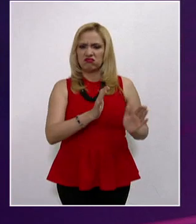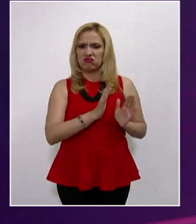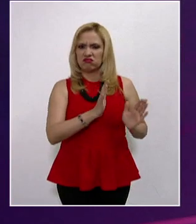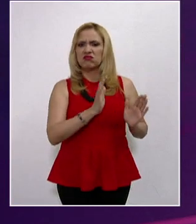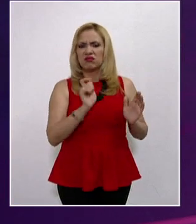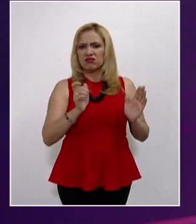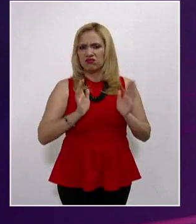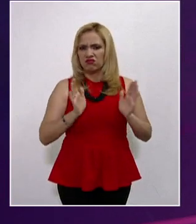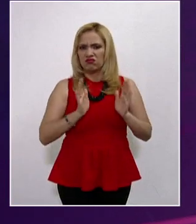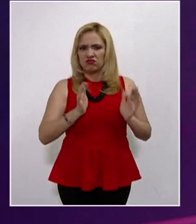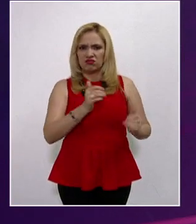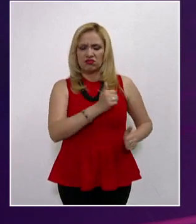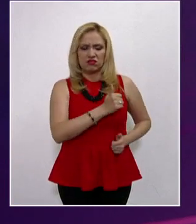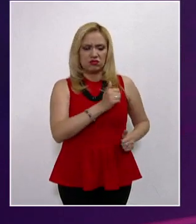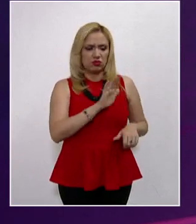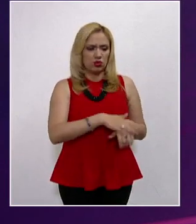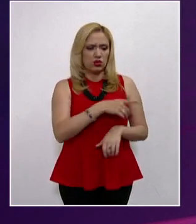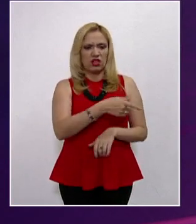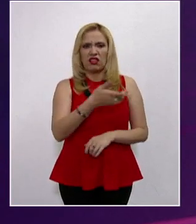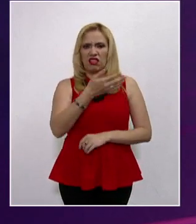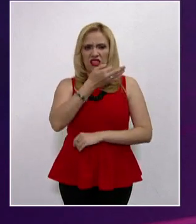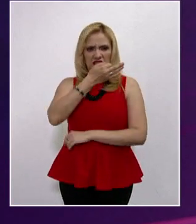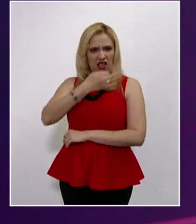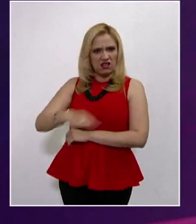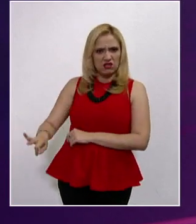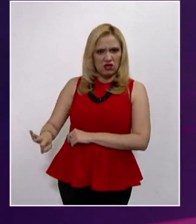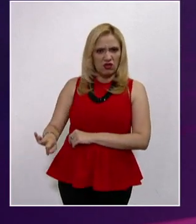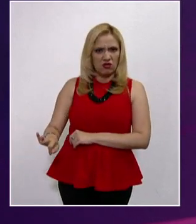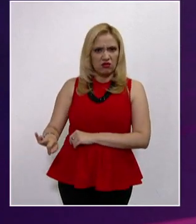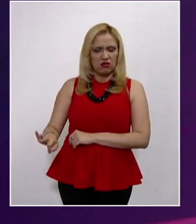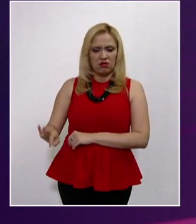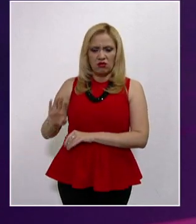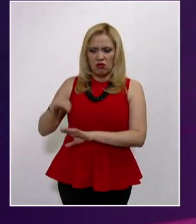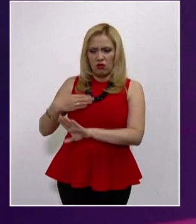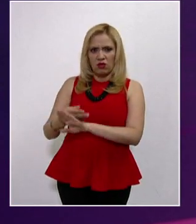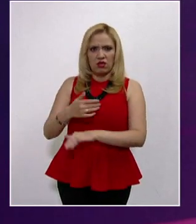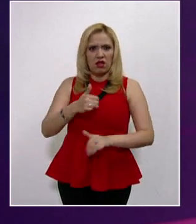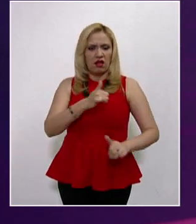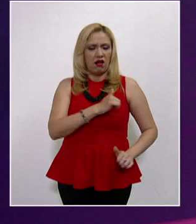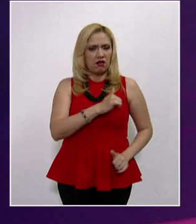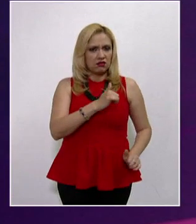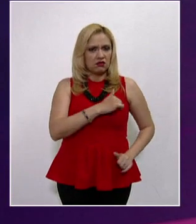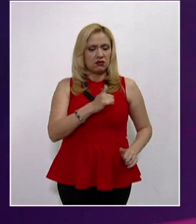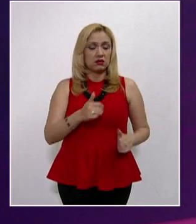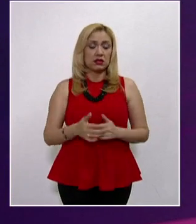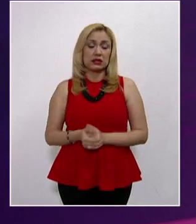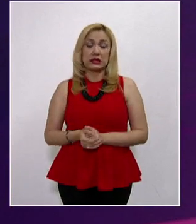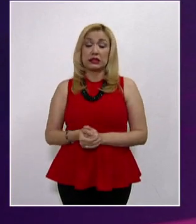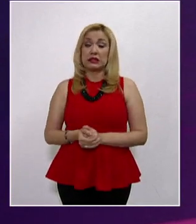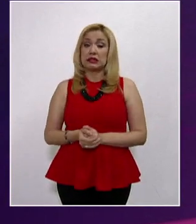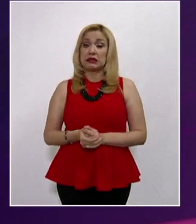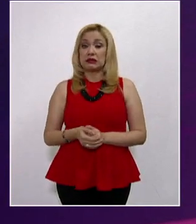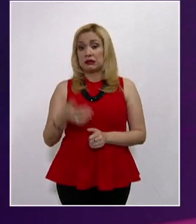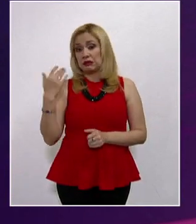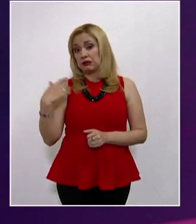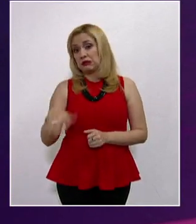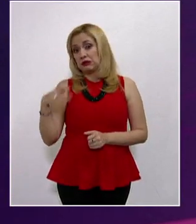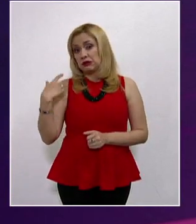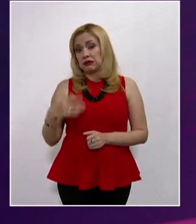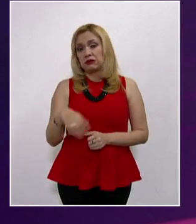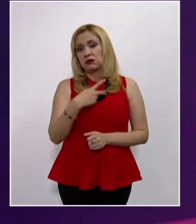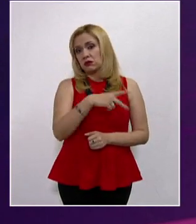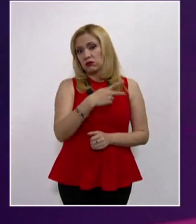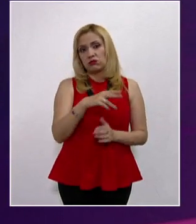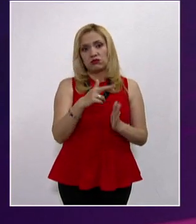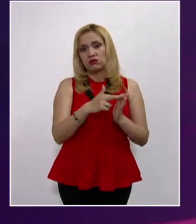contra la salud, también se les juzga por traición contra las Fuerzas Armadas, ¿no? Que ese sí es un delito del fuero militar. Y